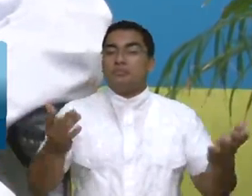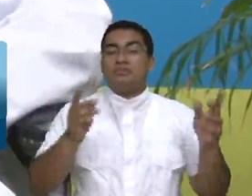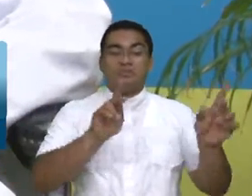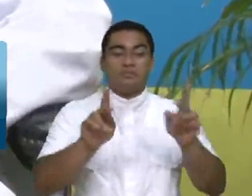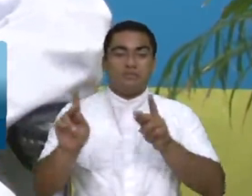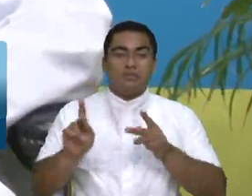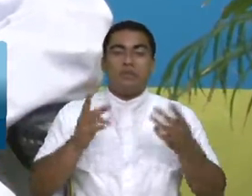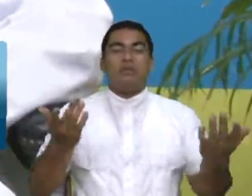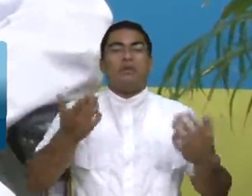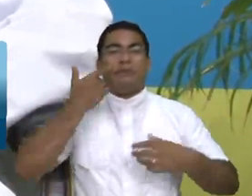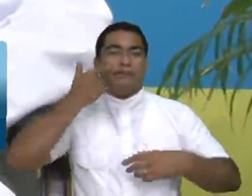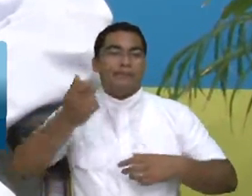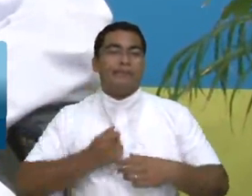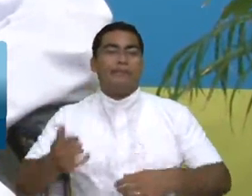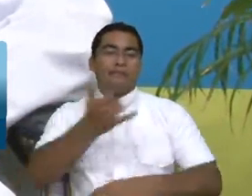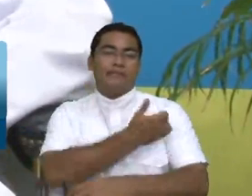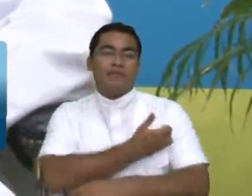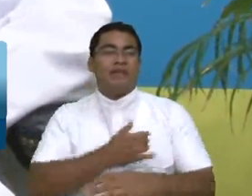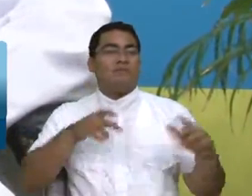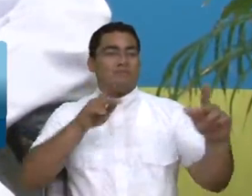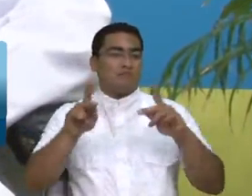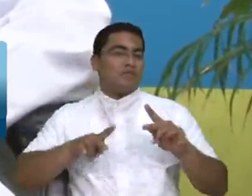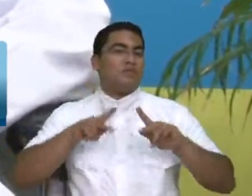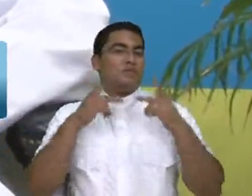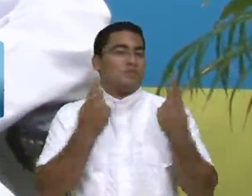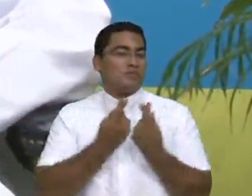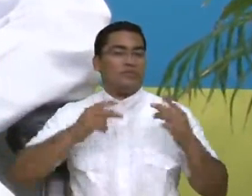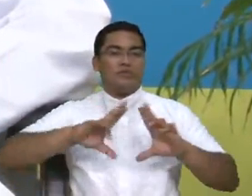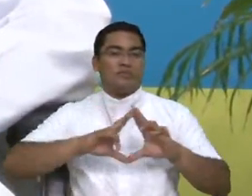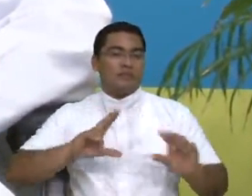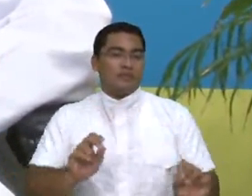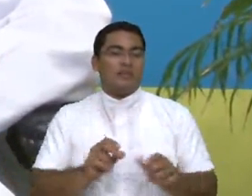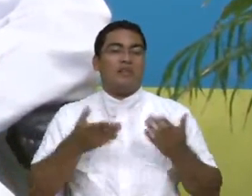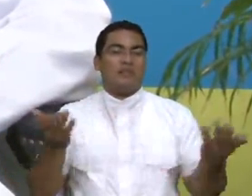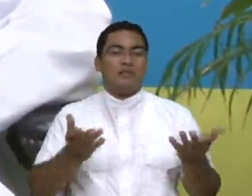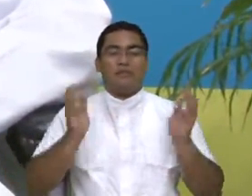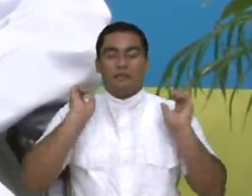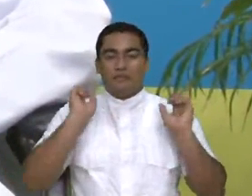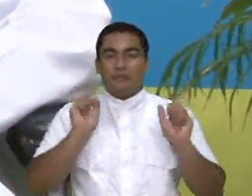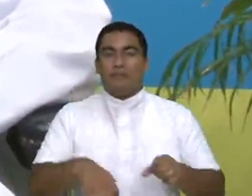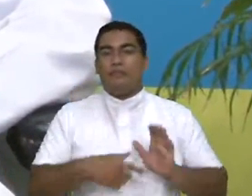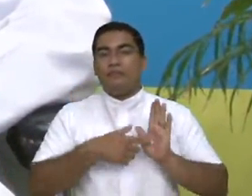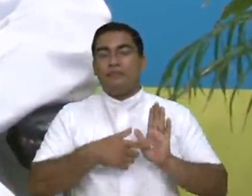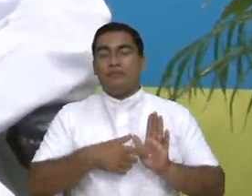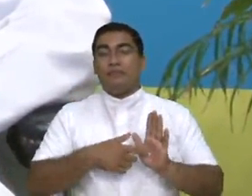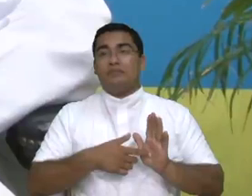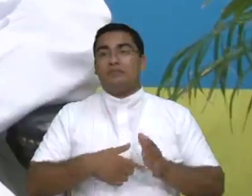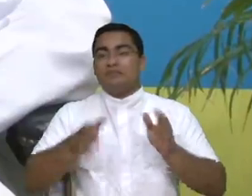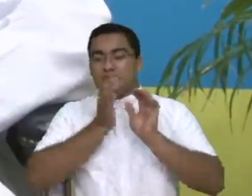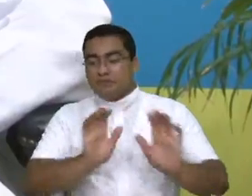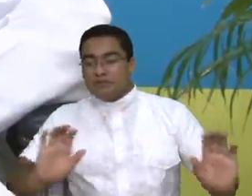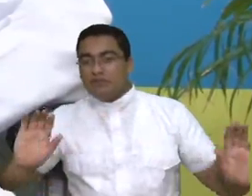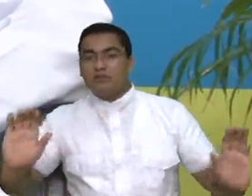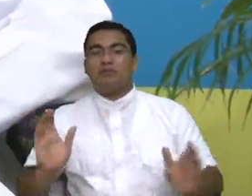del personal de salud, sino de toda la población. De manera tal que podamos orientar, por ejemplo, a nuestros niños,